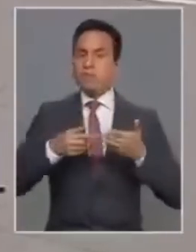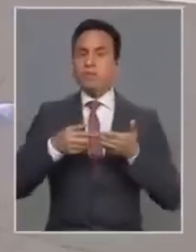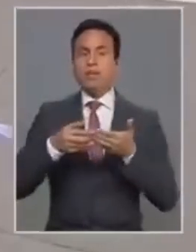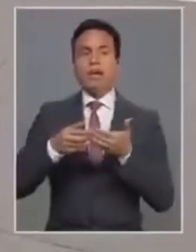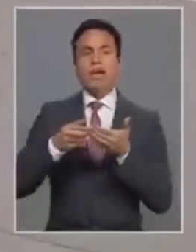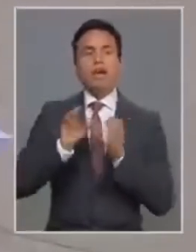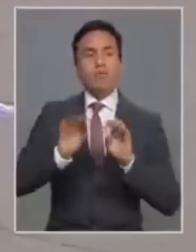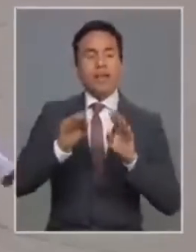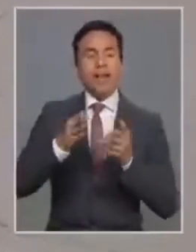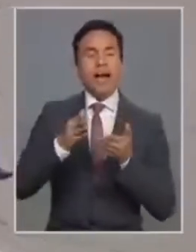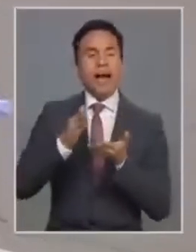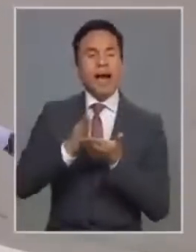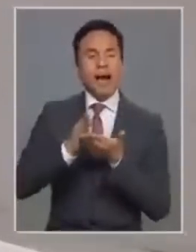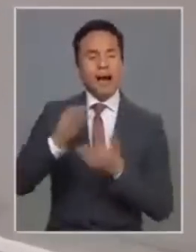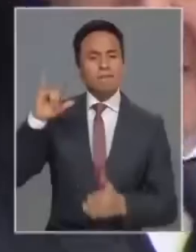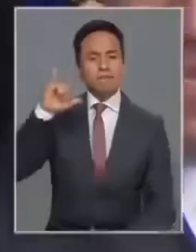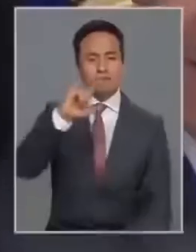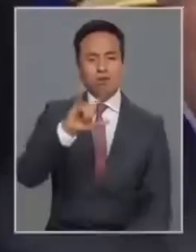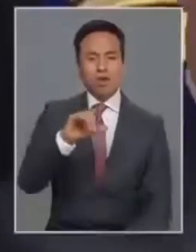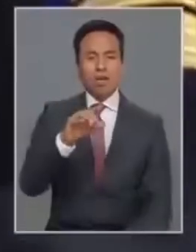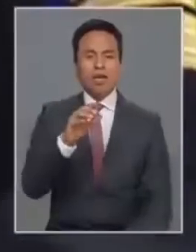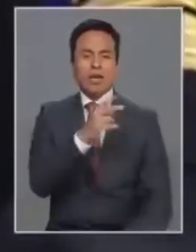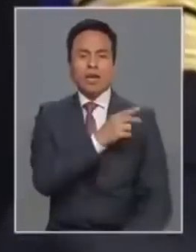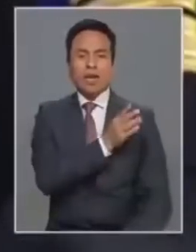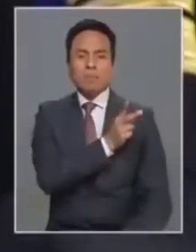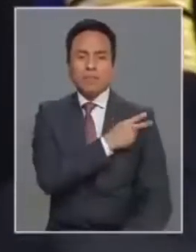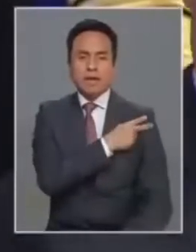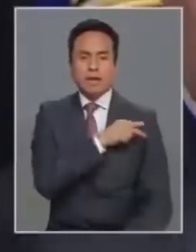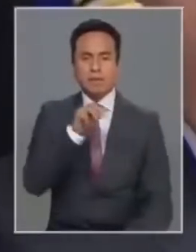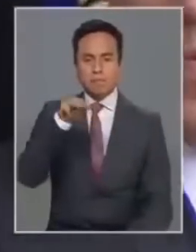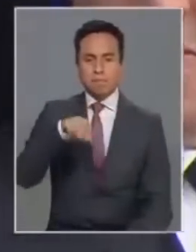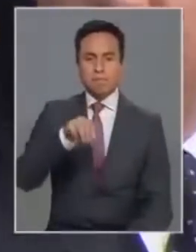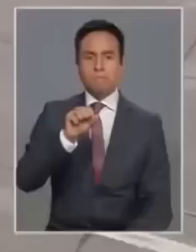Aviación, capitán Manuel Ábalos Prado.